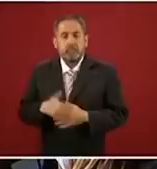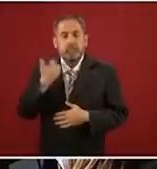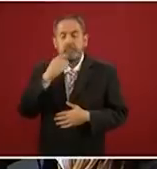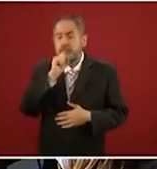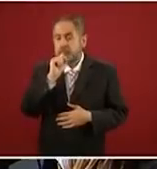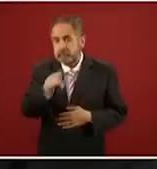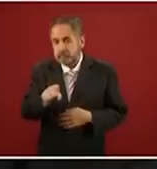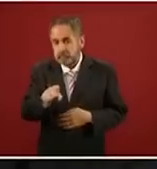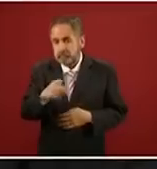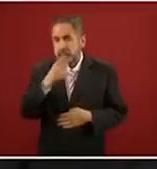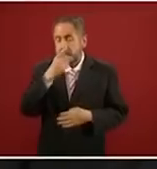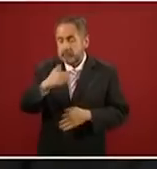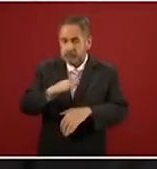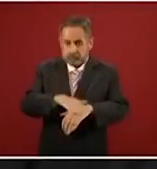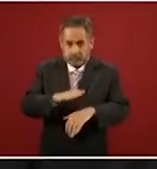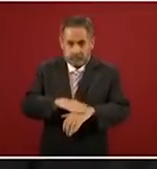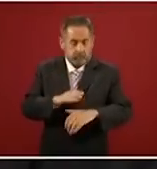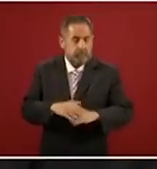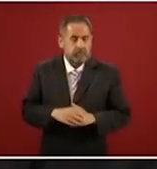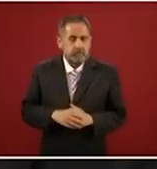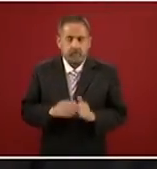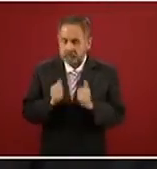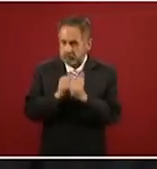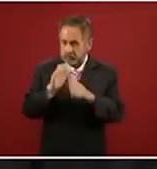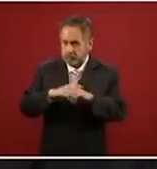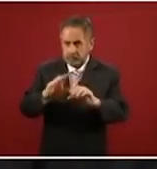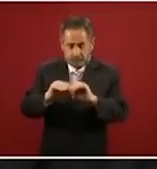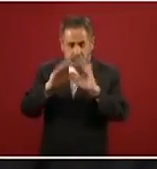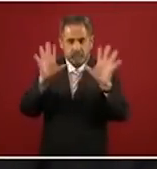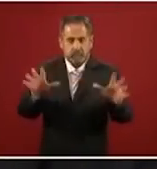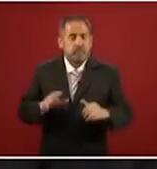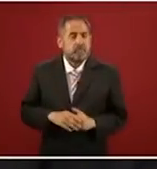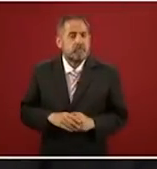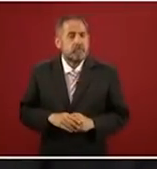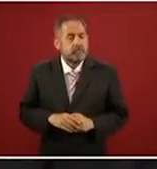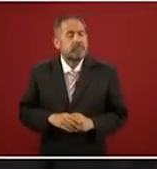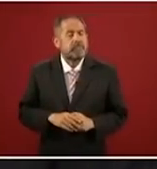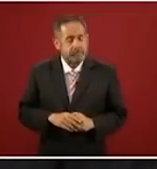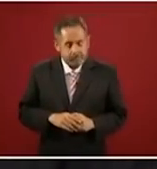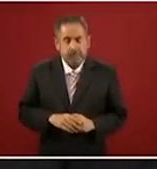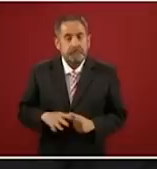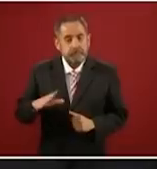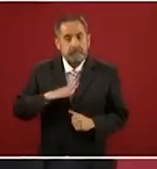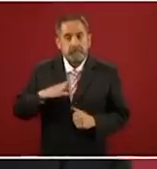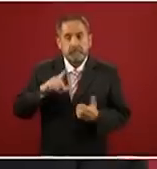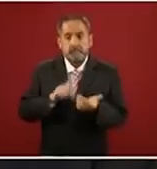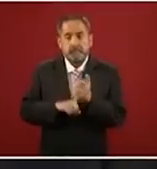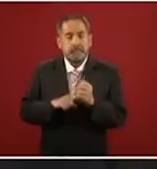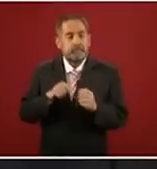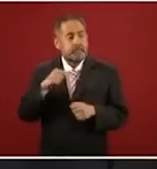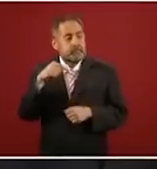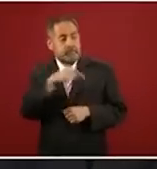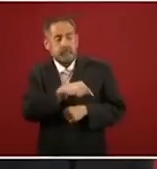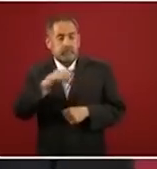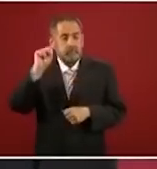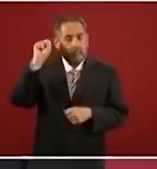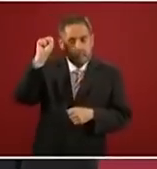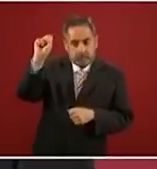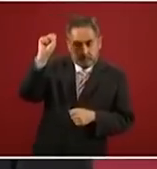también decirles con toda claridad ay en los sindicatos